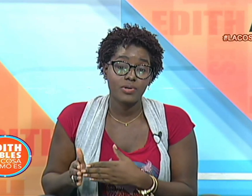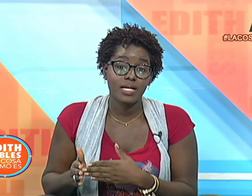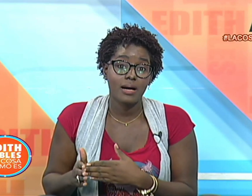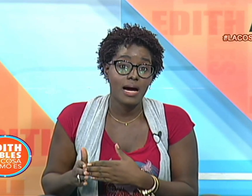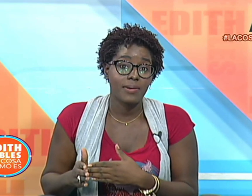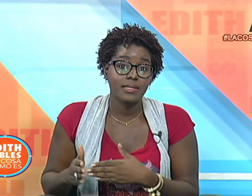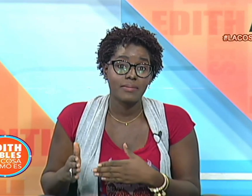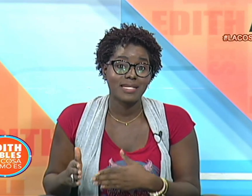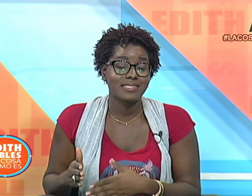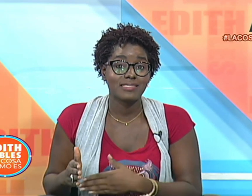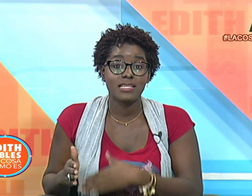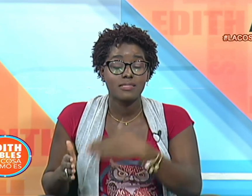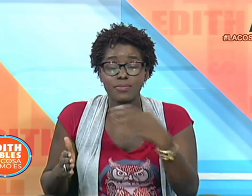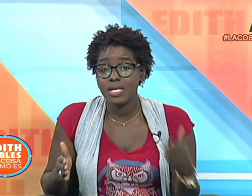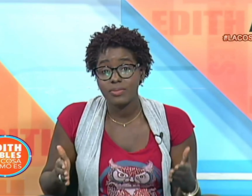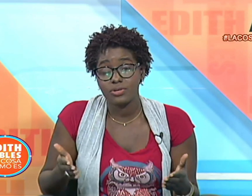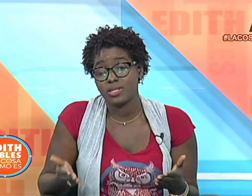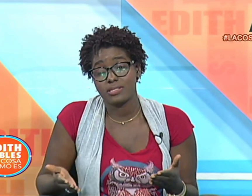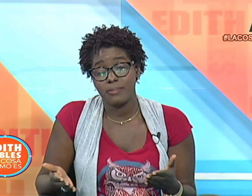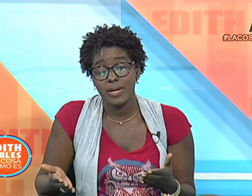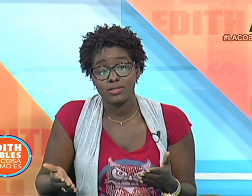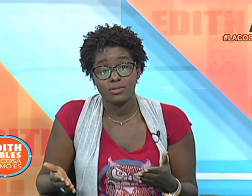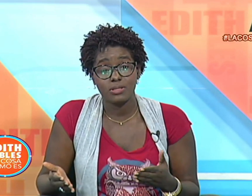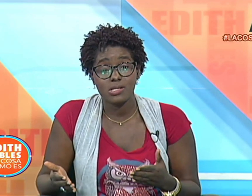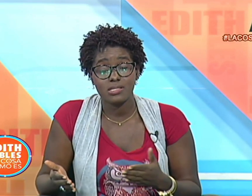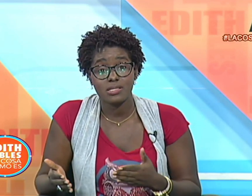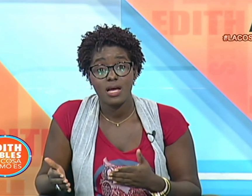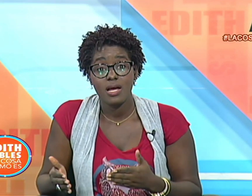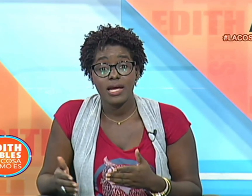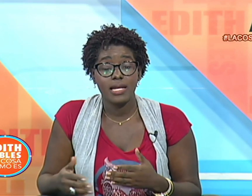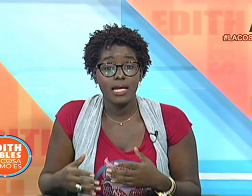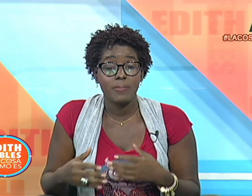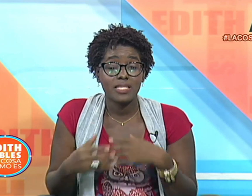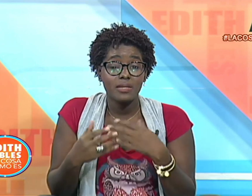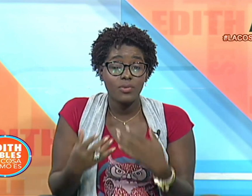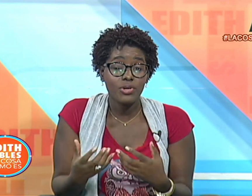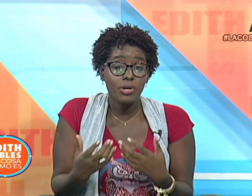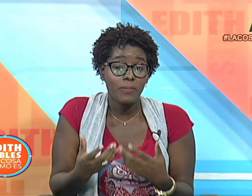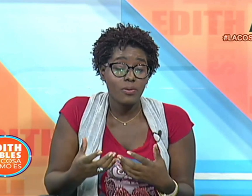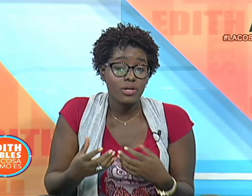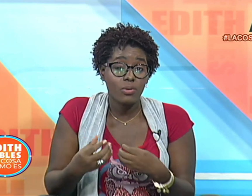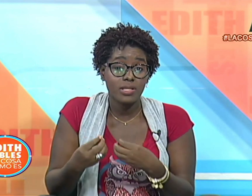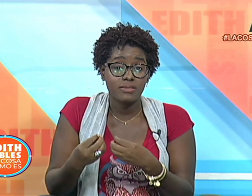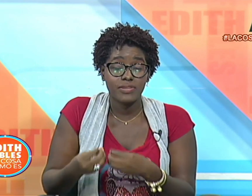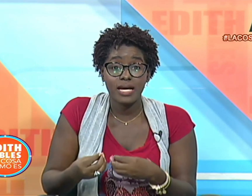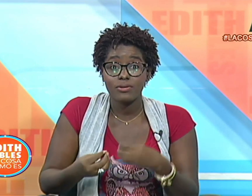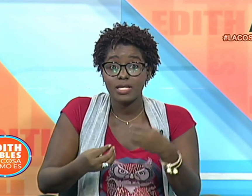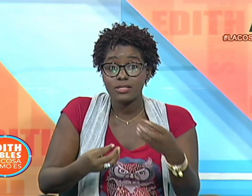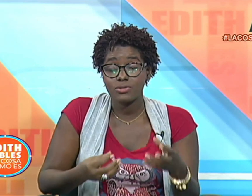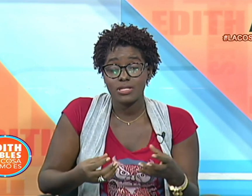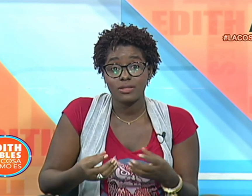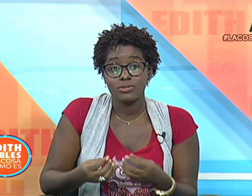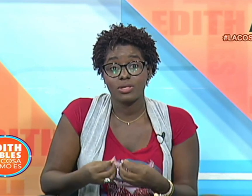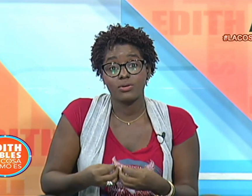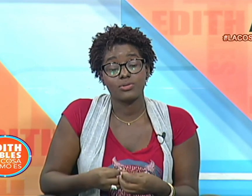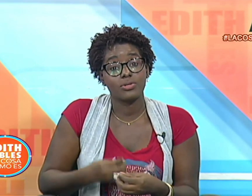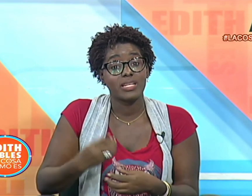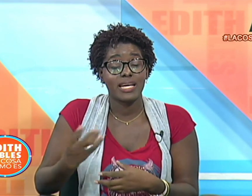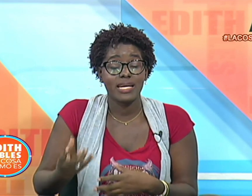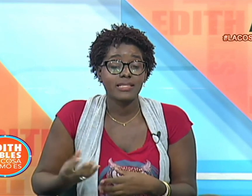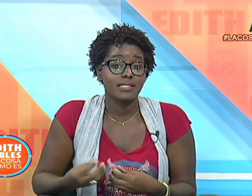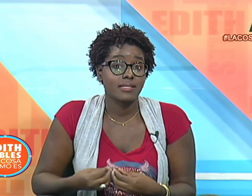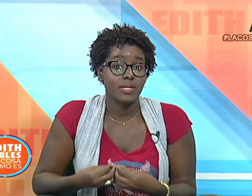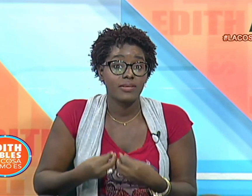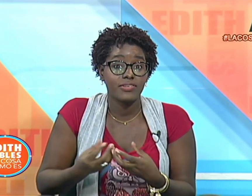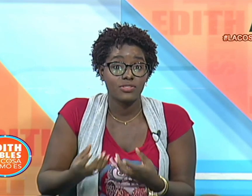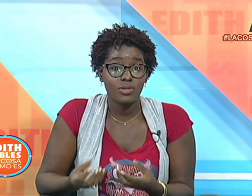vemos que hablan de más de 6 mil millones de pesos entonces el patrimonio público cuantificado en esos actos de corrupción